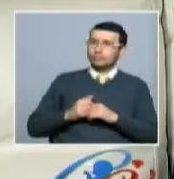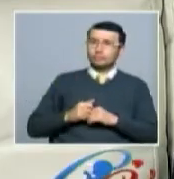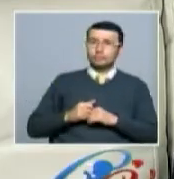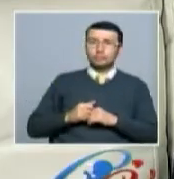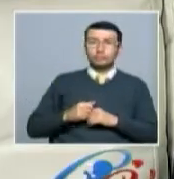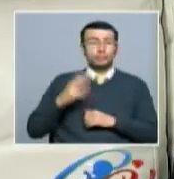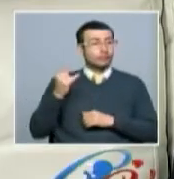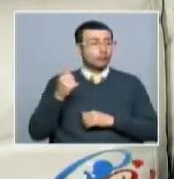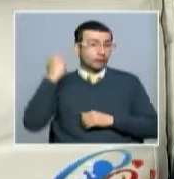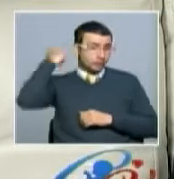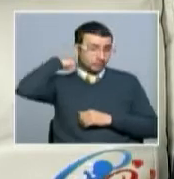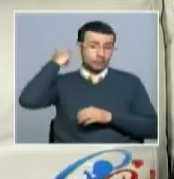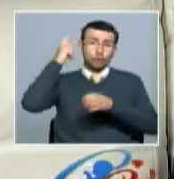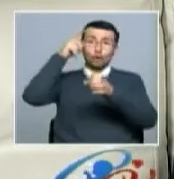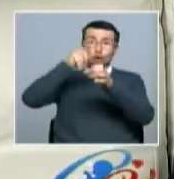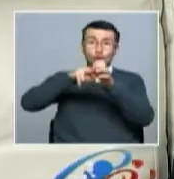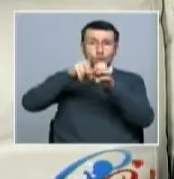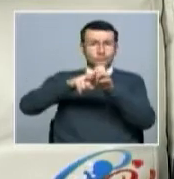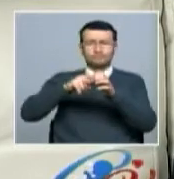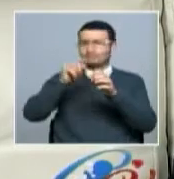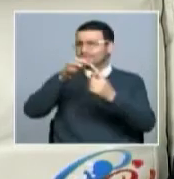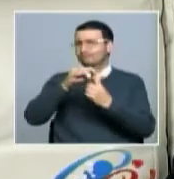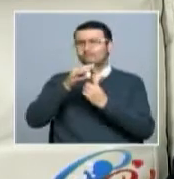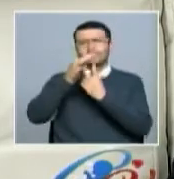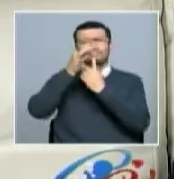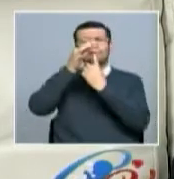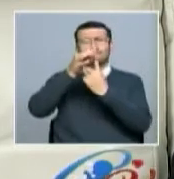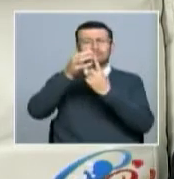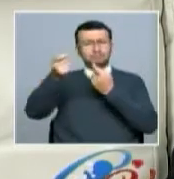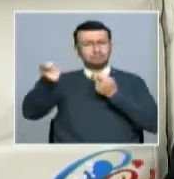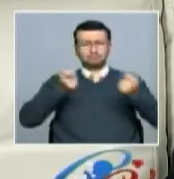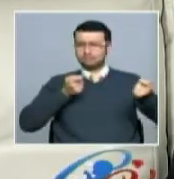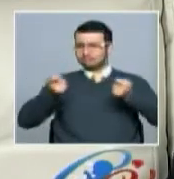el eje central y es